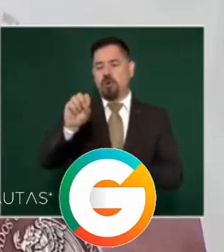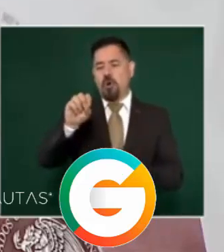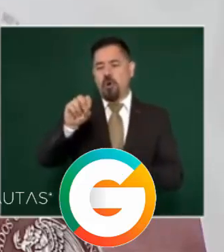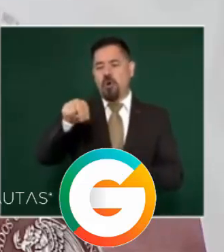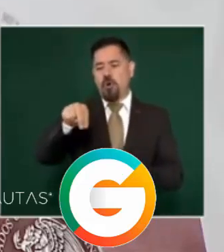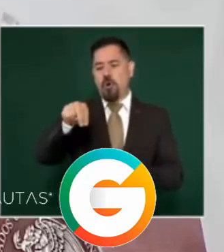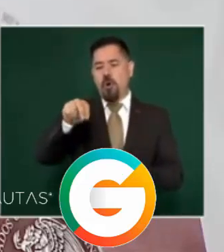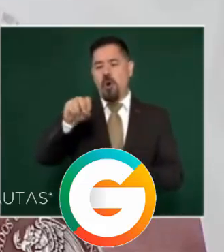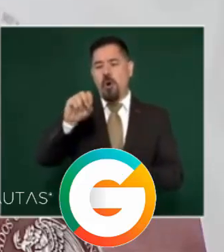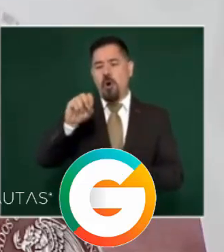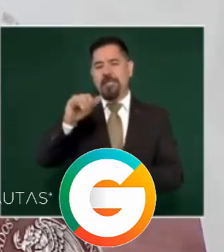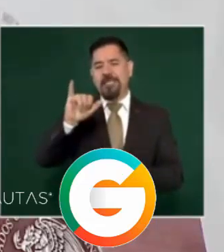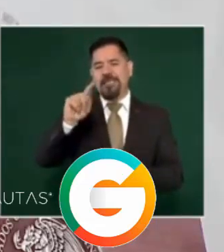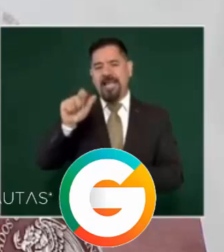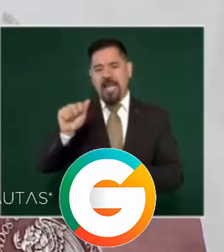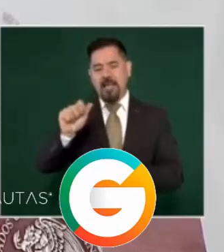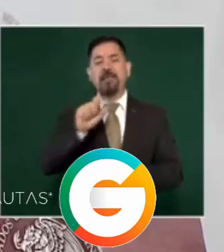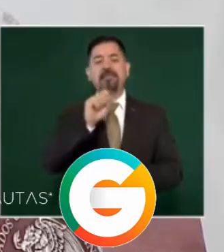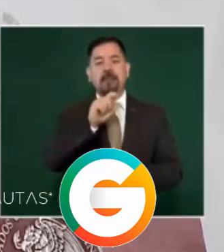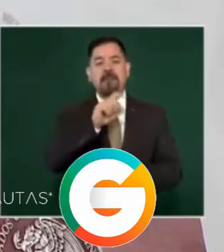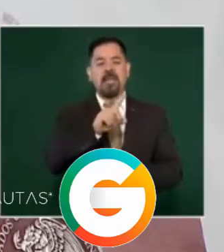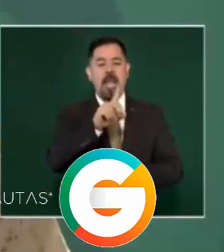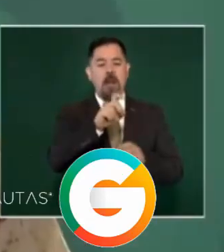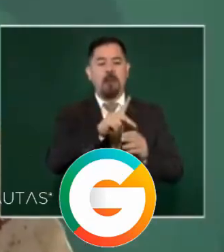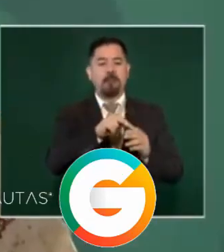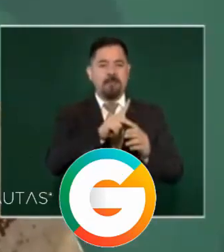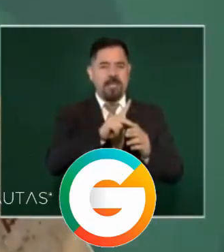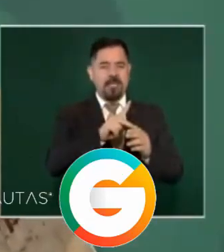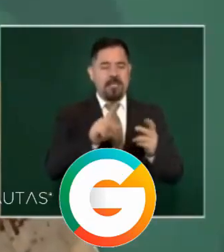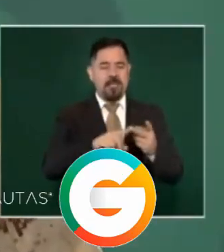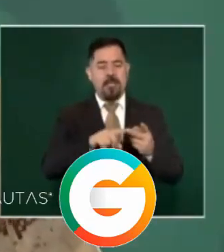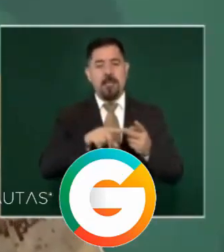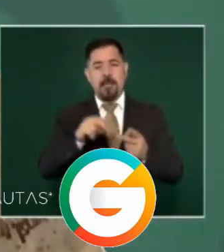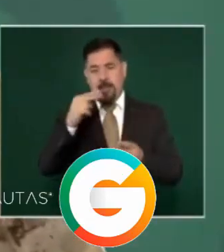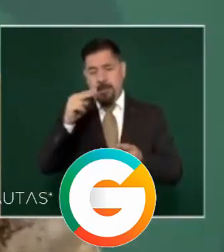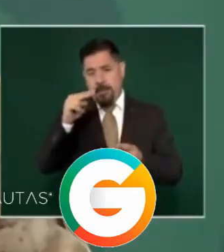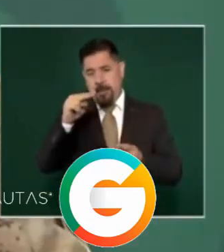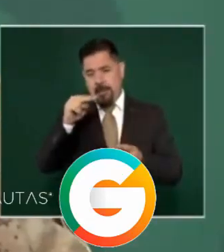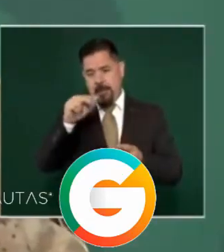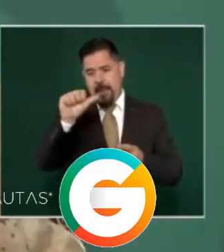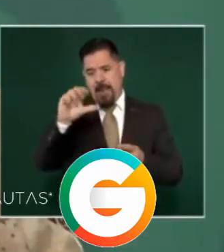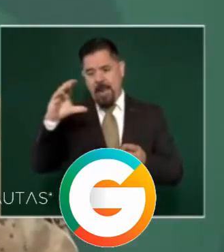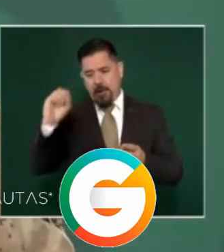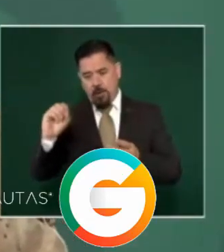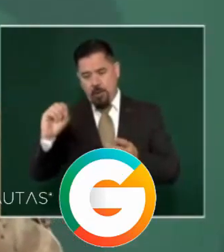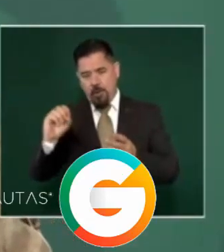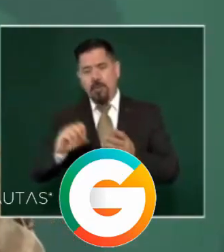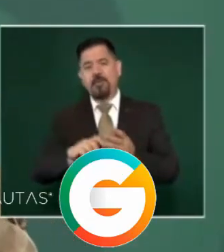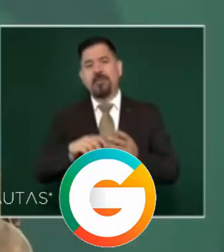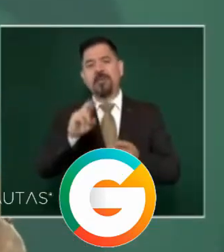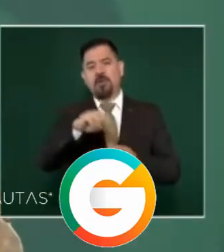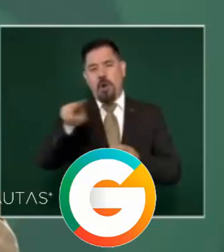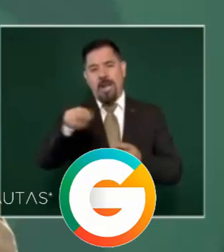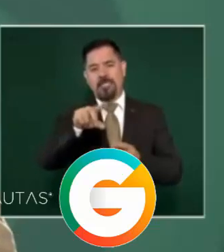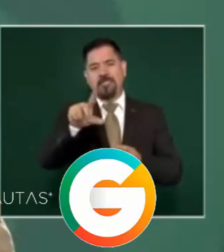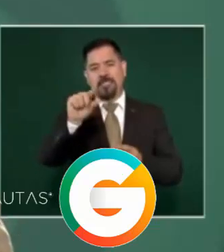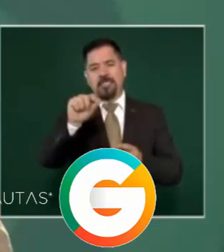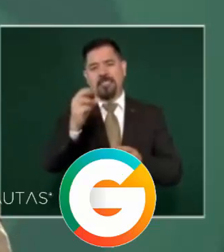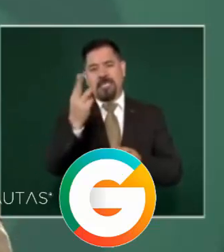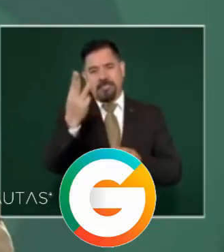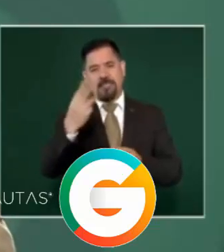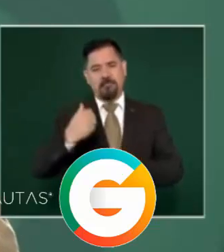Agua Prieta, Naco y Nogales con 73 elementos. Los resultados que hemos tenido en esas aduanas